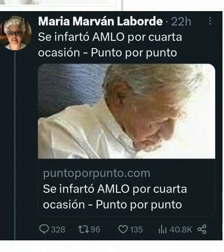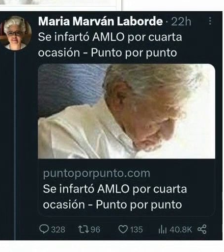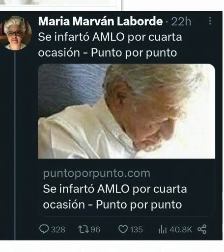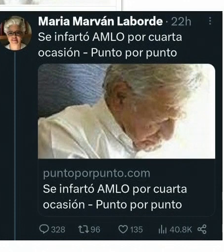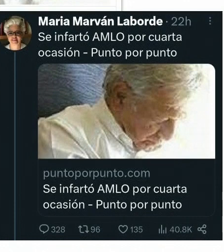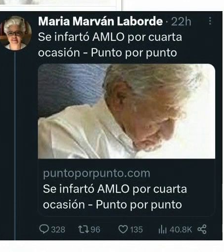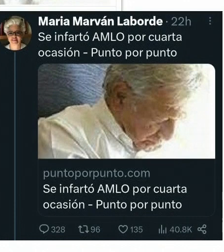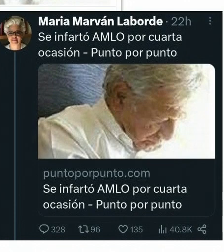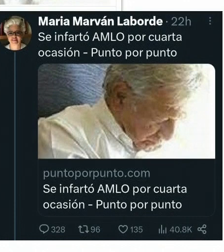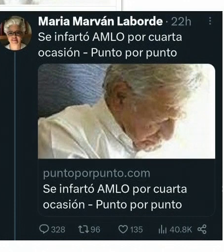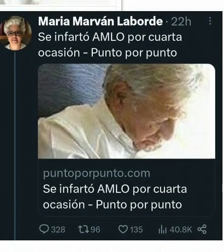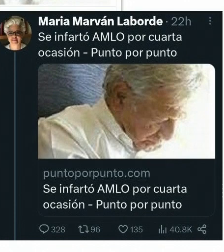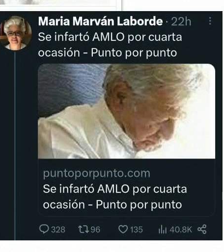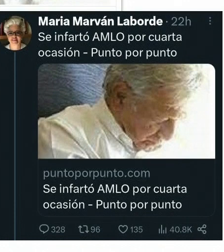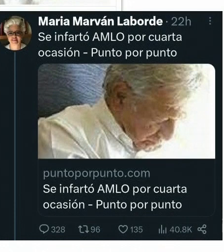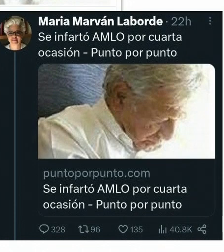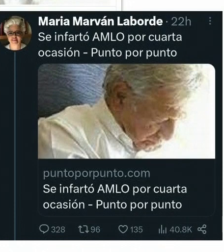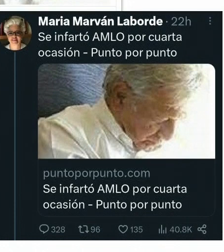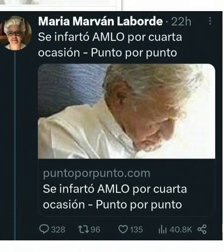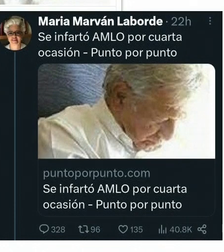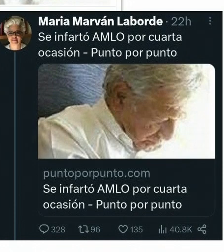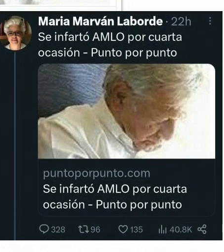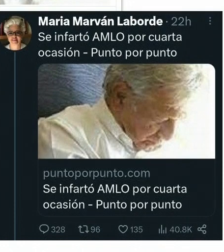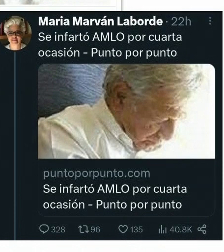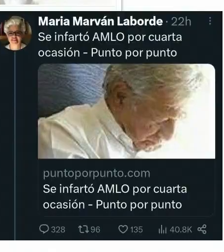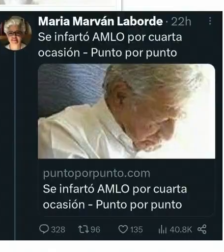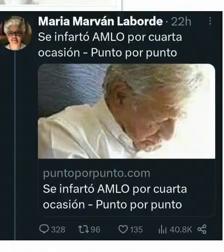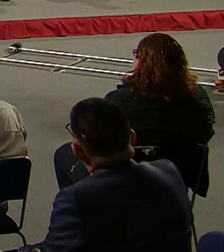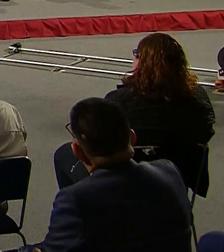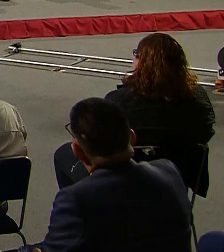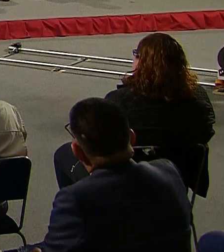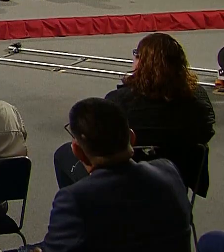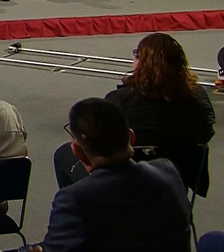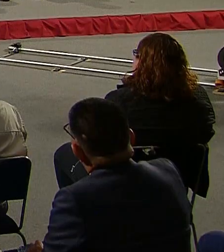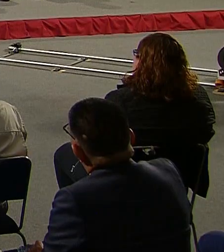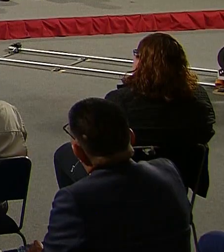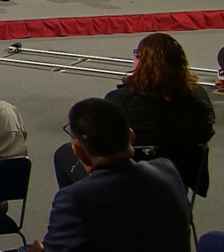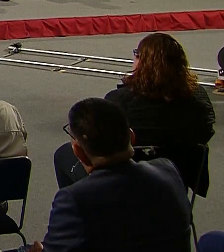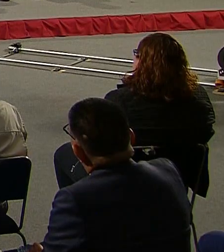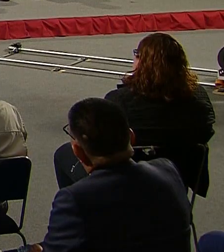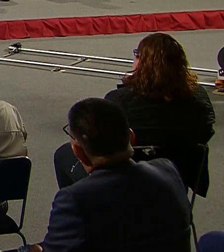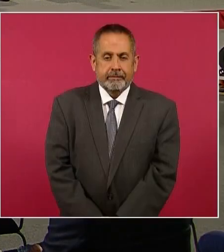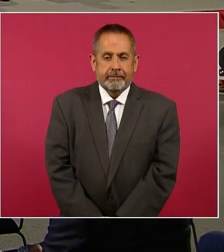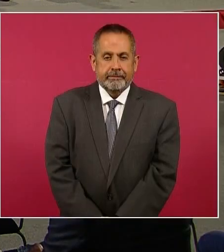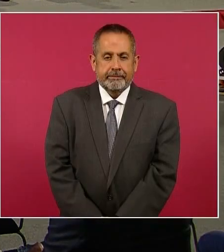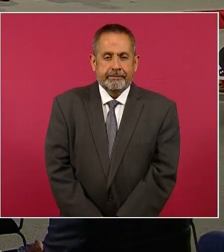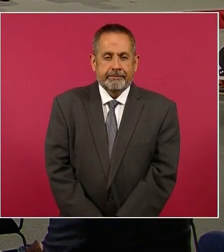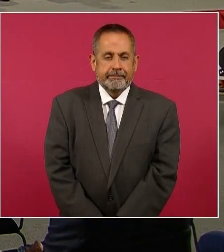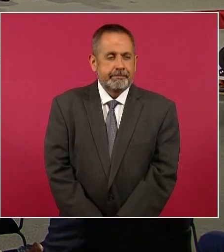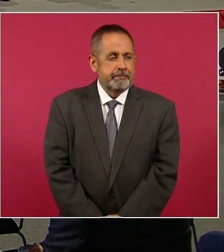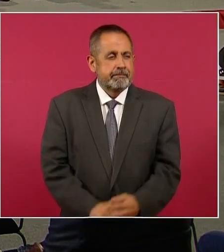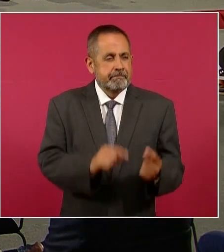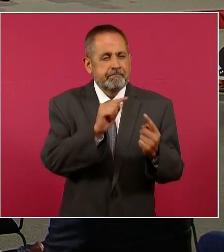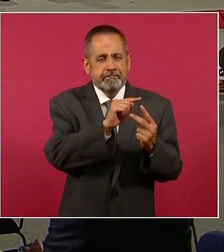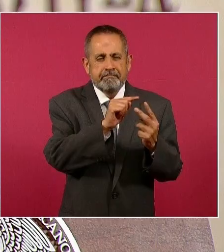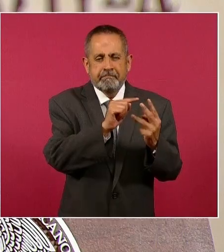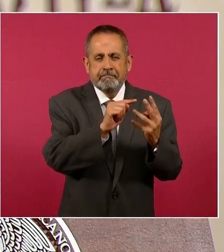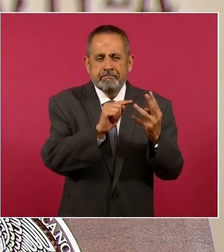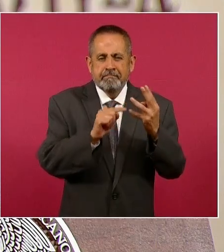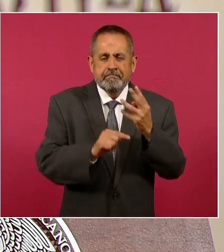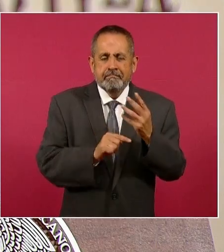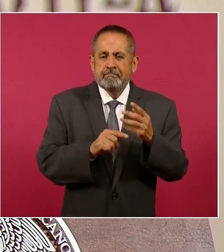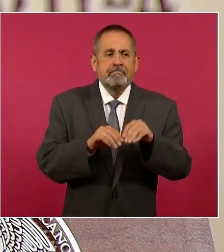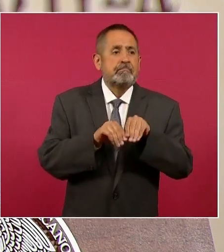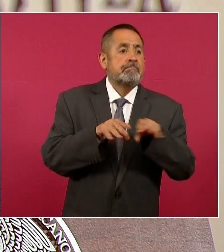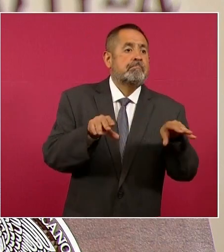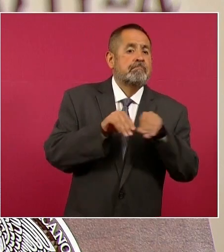Navarro, Joaquín López Dóriga, sí, Joaquín López Dóriga otra vez, el Monero Garci, el intelectual de derecha José Antonio Crespo y